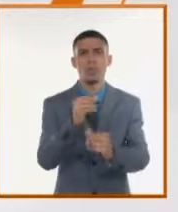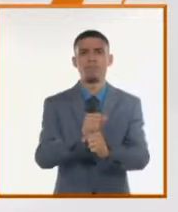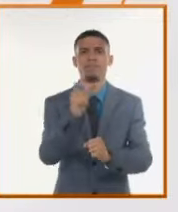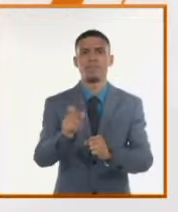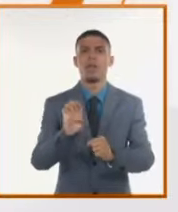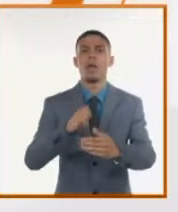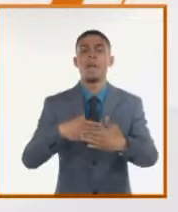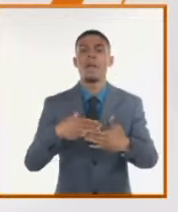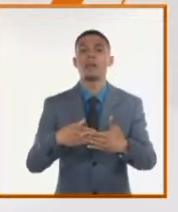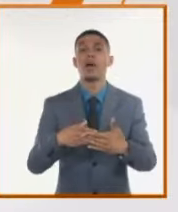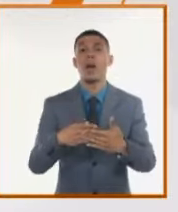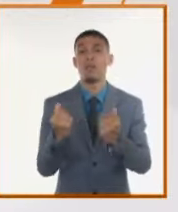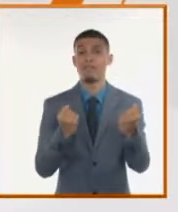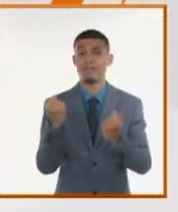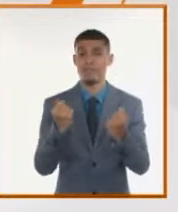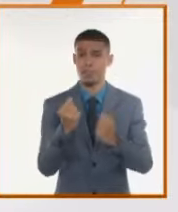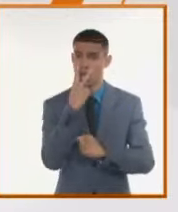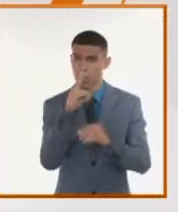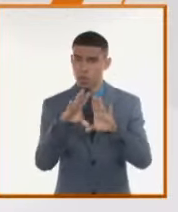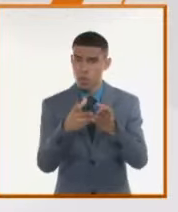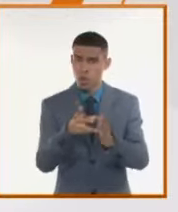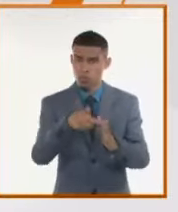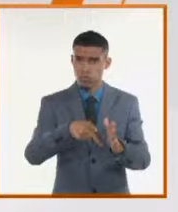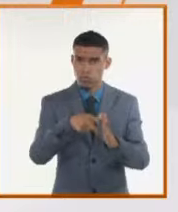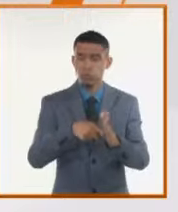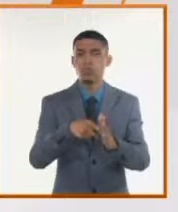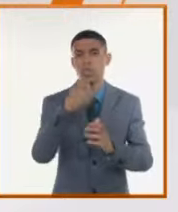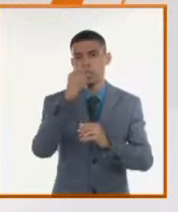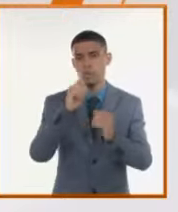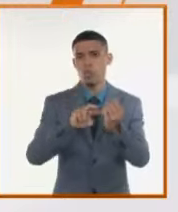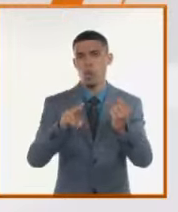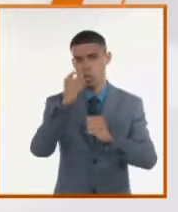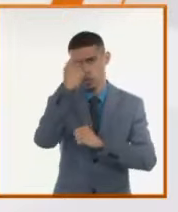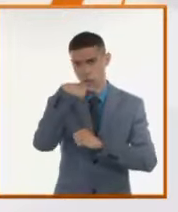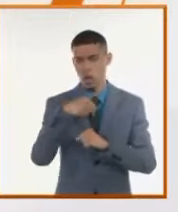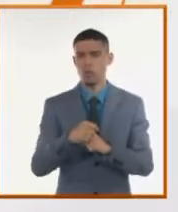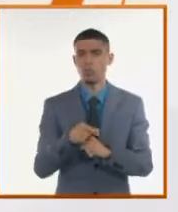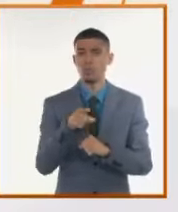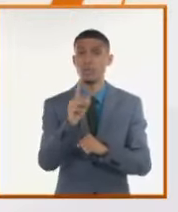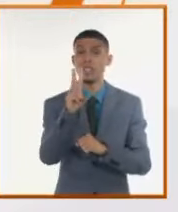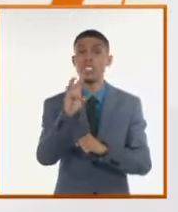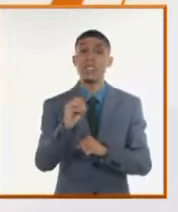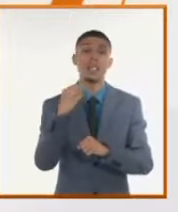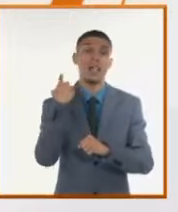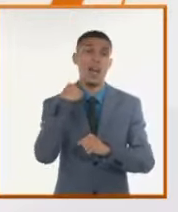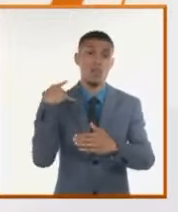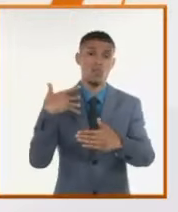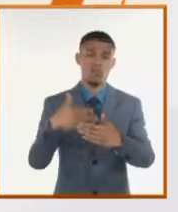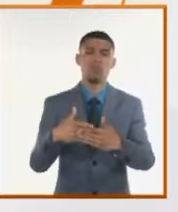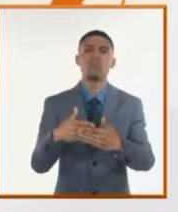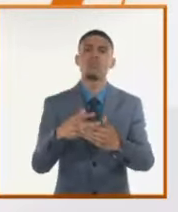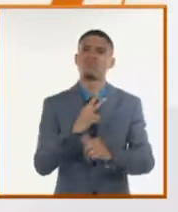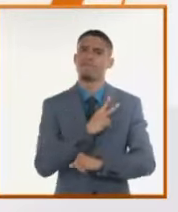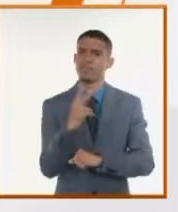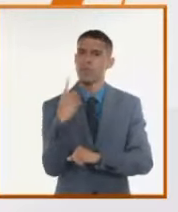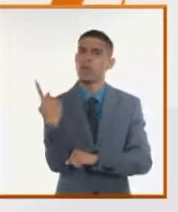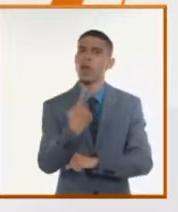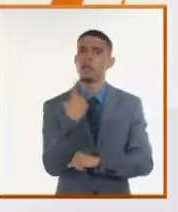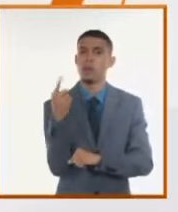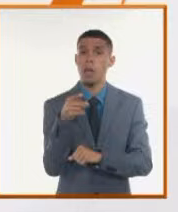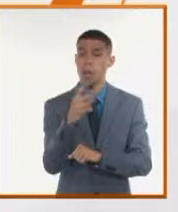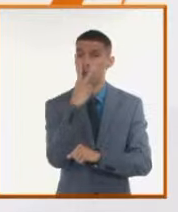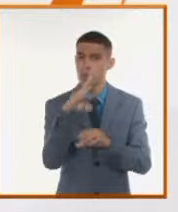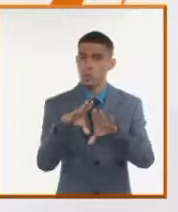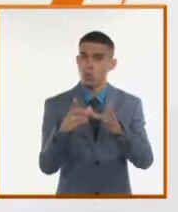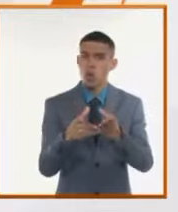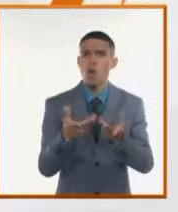transporte ferroviario aú Ciro redondo en Ciego de Ávila porque llevan 30 años vanguardia nacional son los encargados de la transportación